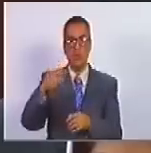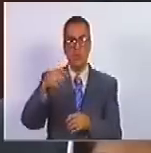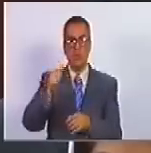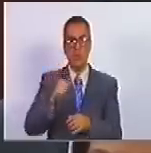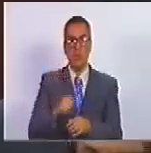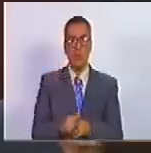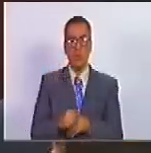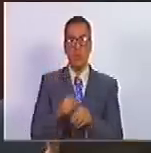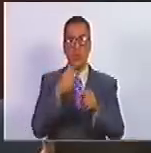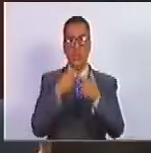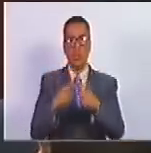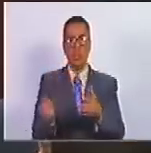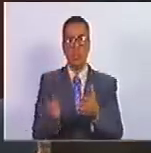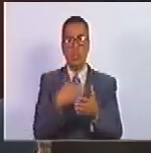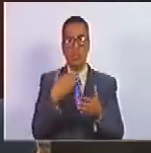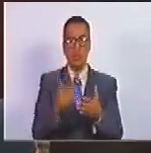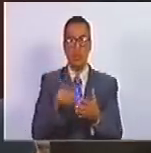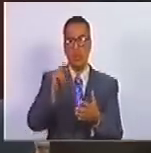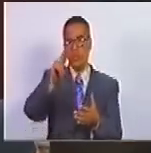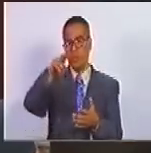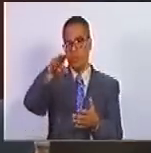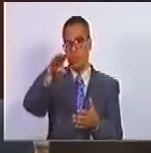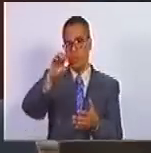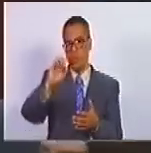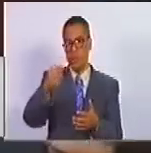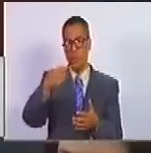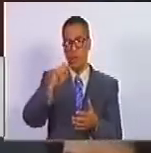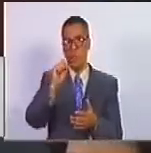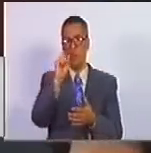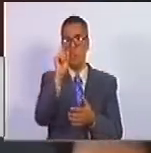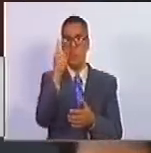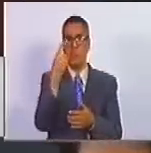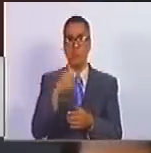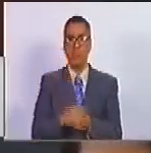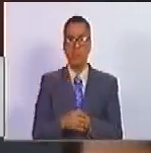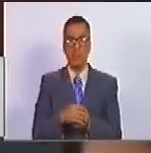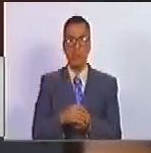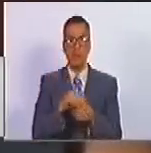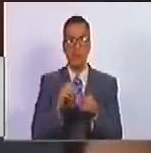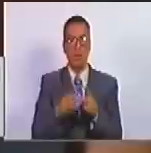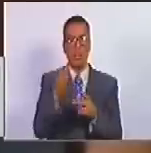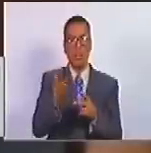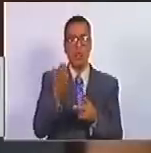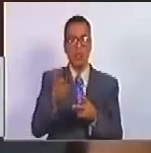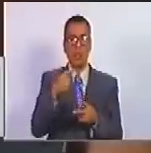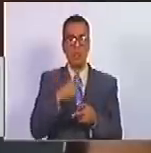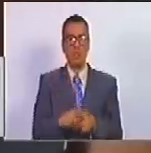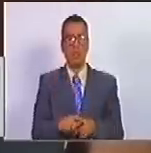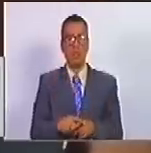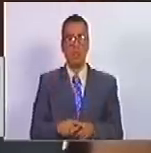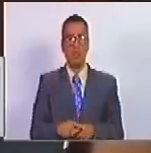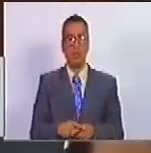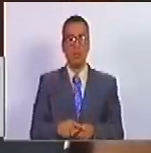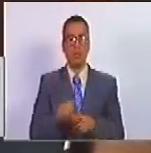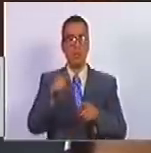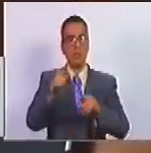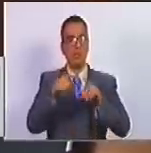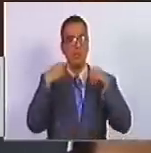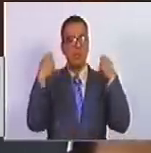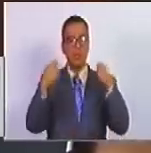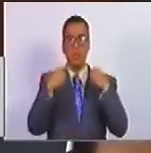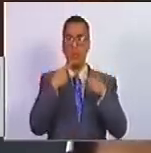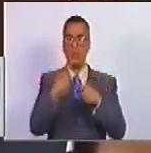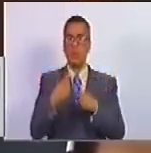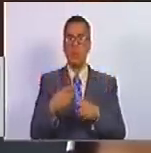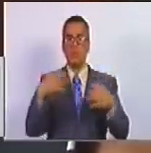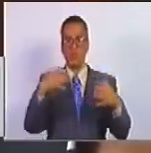de periódico insurgente La Vega Dice, uno de los baluartes, de los iniciadores pregoneros